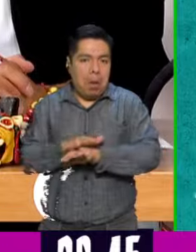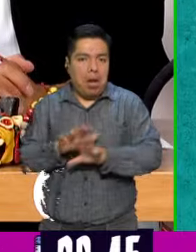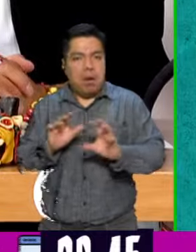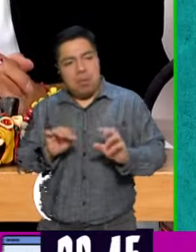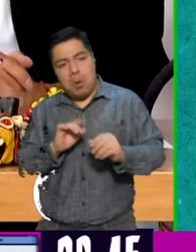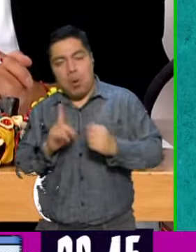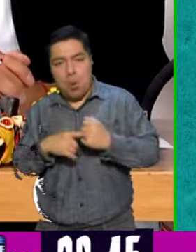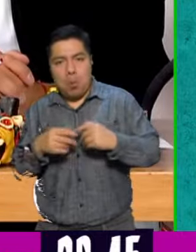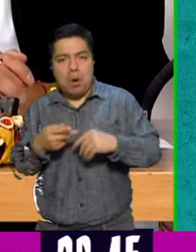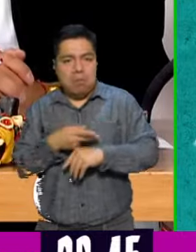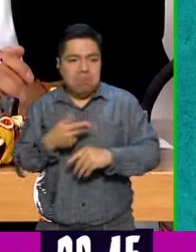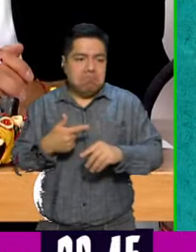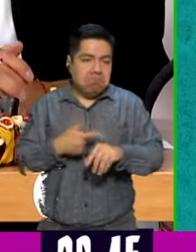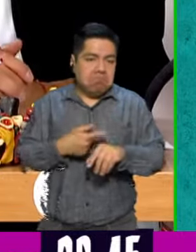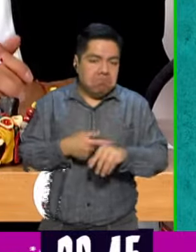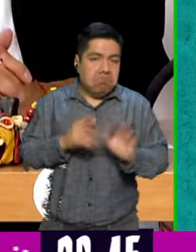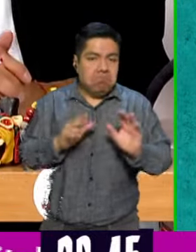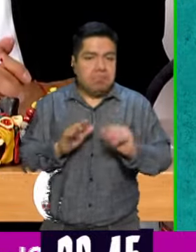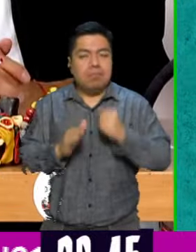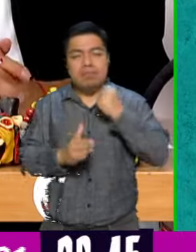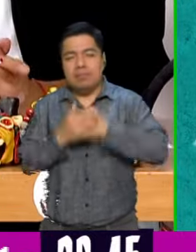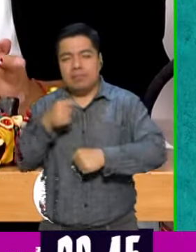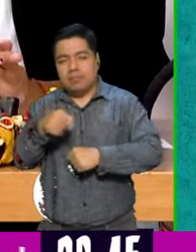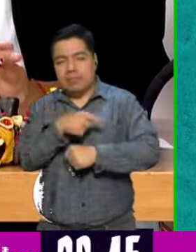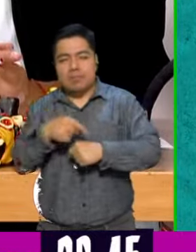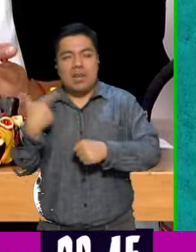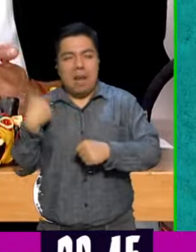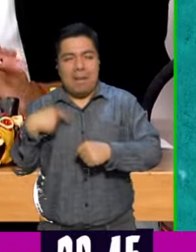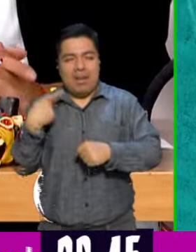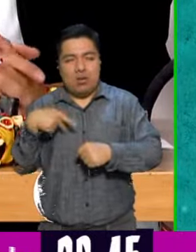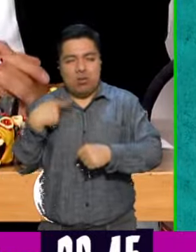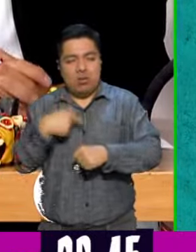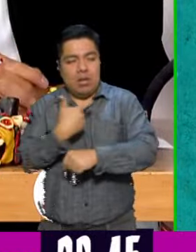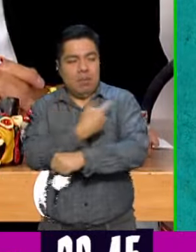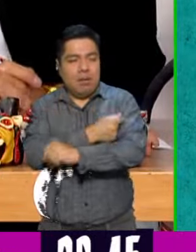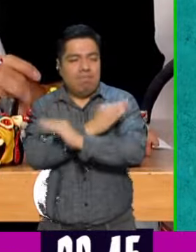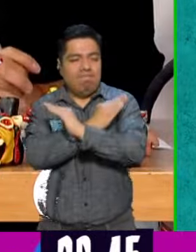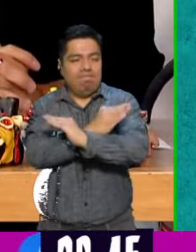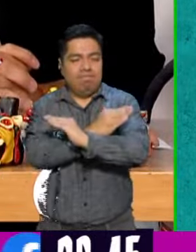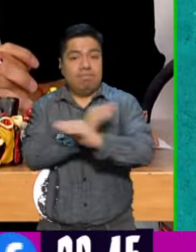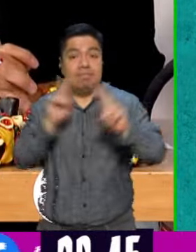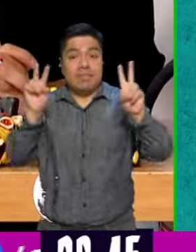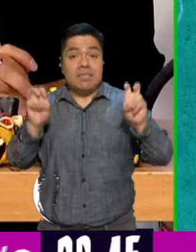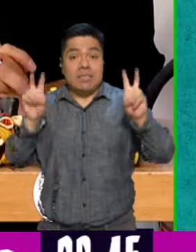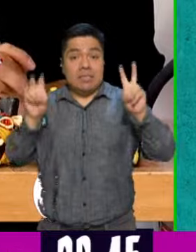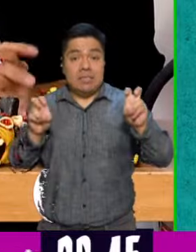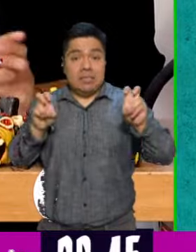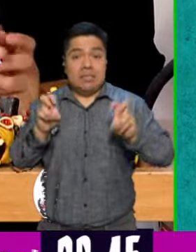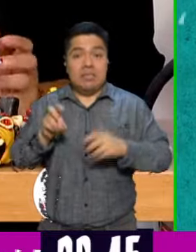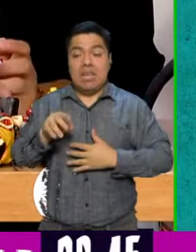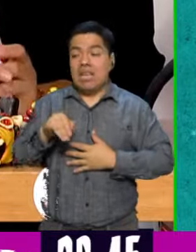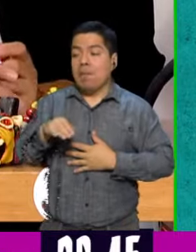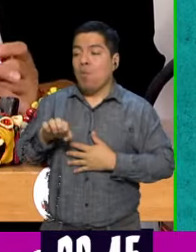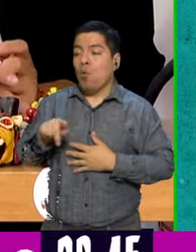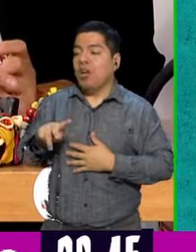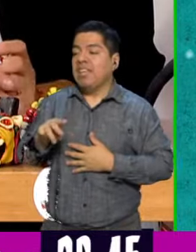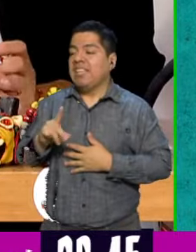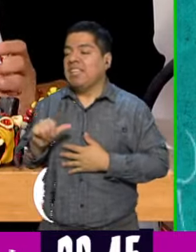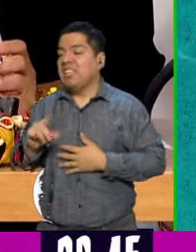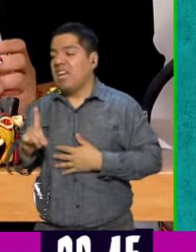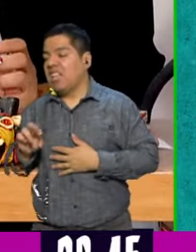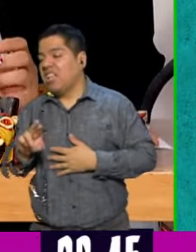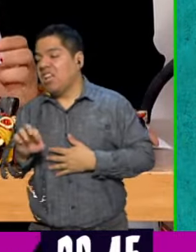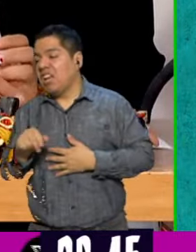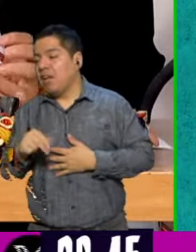organismo ya no lo reconoce. Y es que muchos antivacunas confían en la llamada inmunidad de rebaño, que es... Pero justo ellos